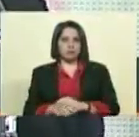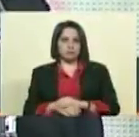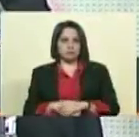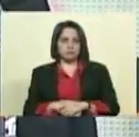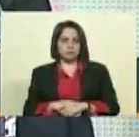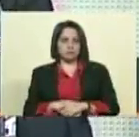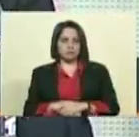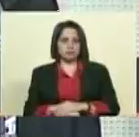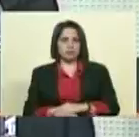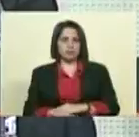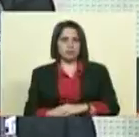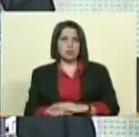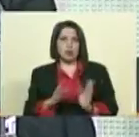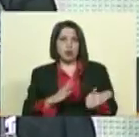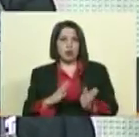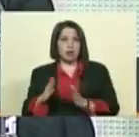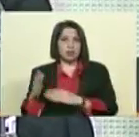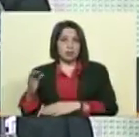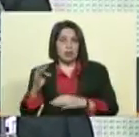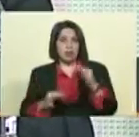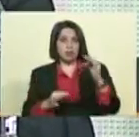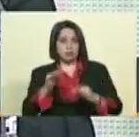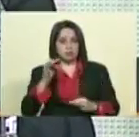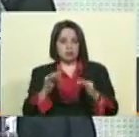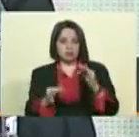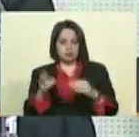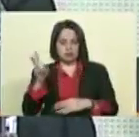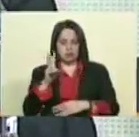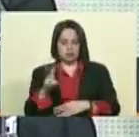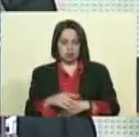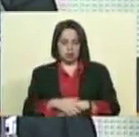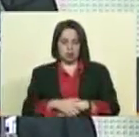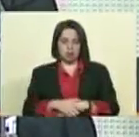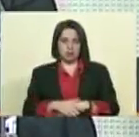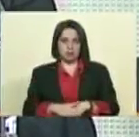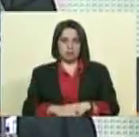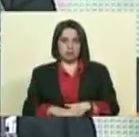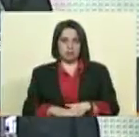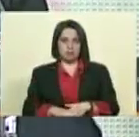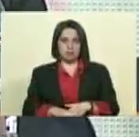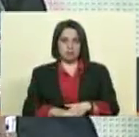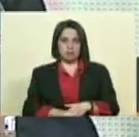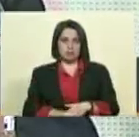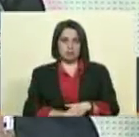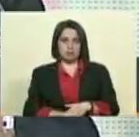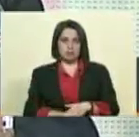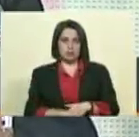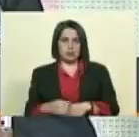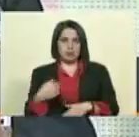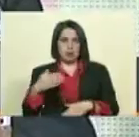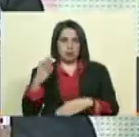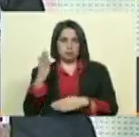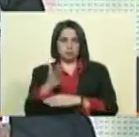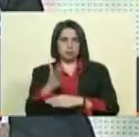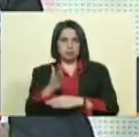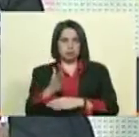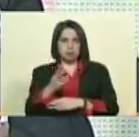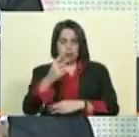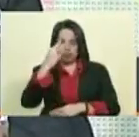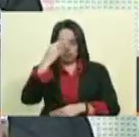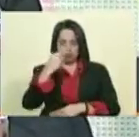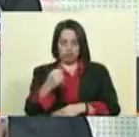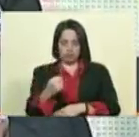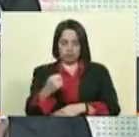de organizar la justicia venezolana y que más nunca en este país se vuelva a criminalizar la pobreza,